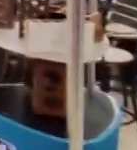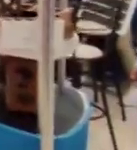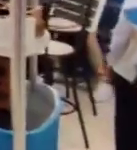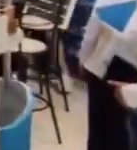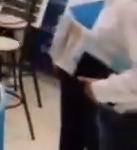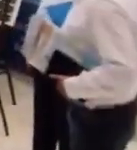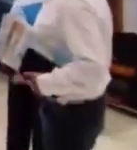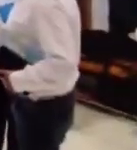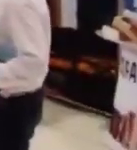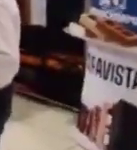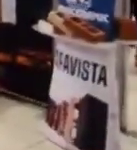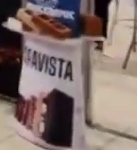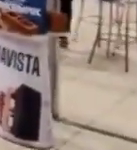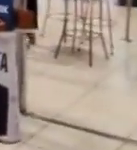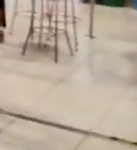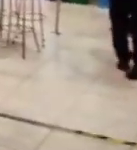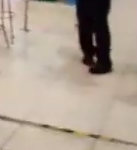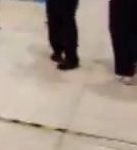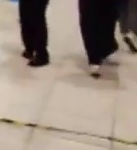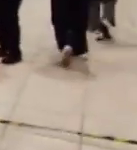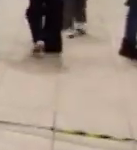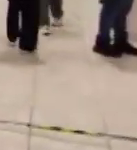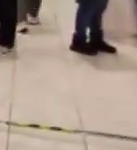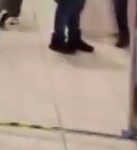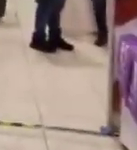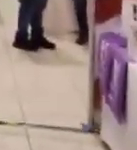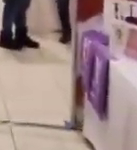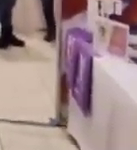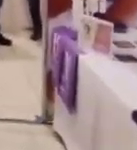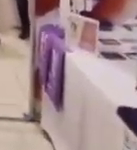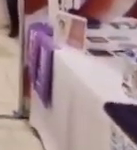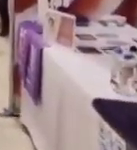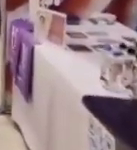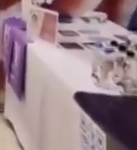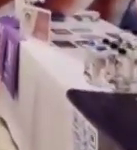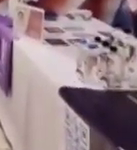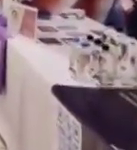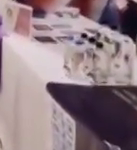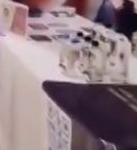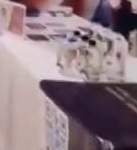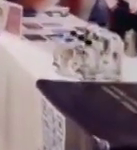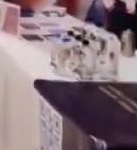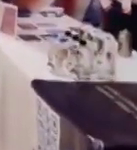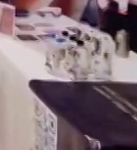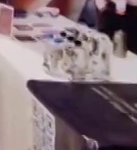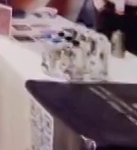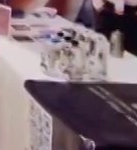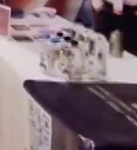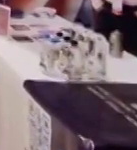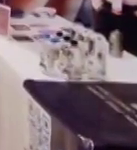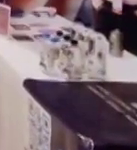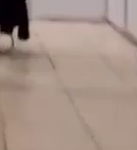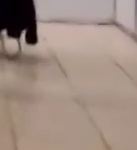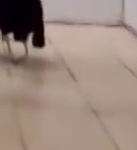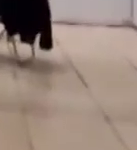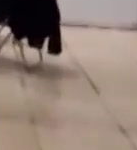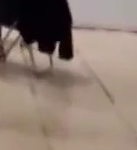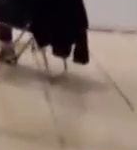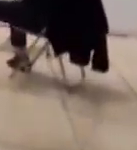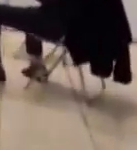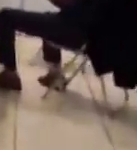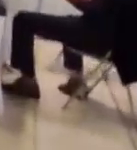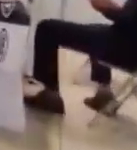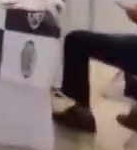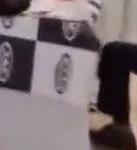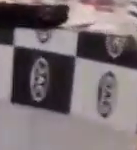el Centro de Convenciones de la Ciudad Capital. Durante el acto protocolario, la mandataria estatal destacó que este espacio